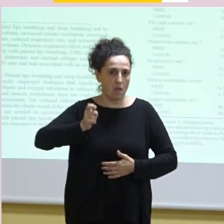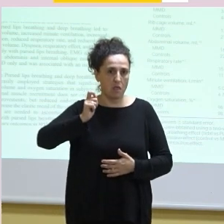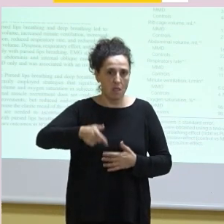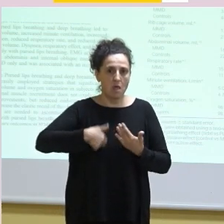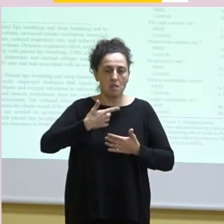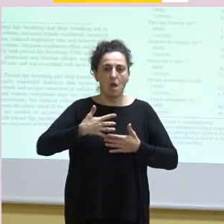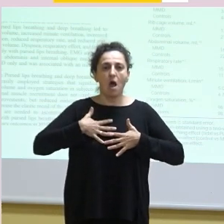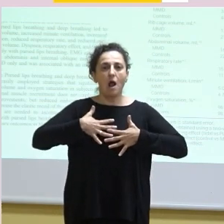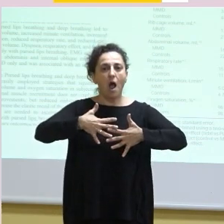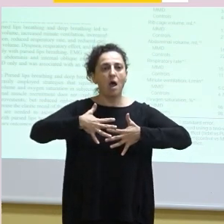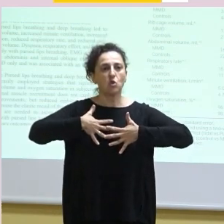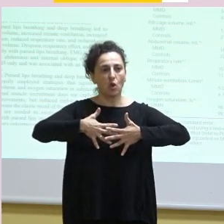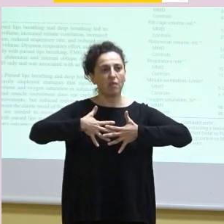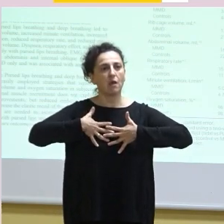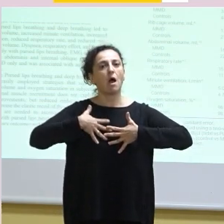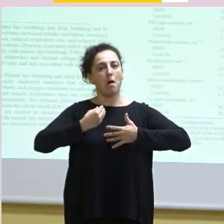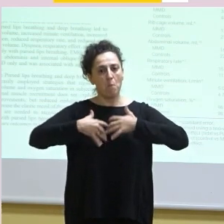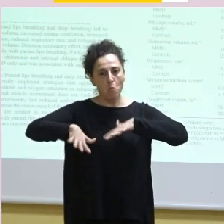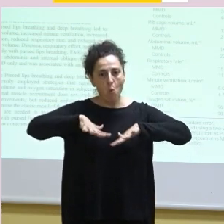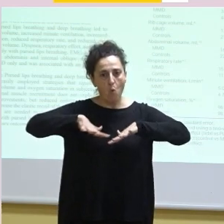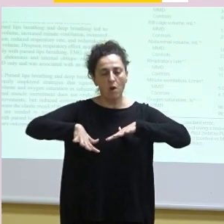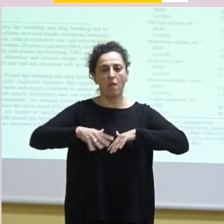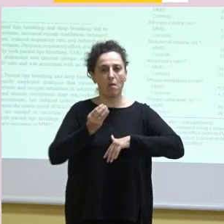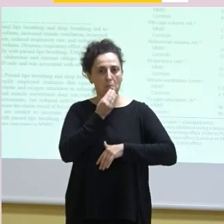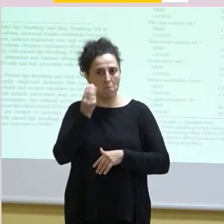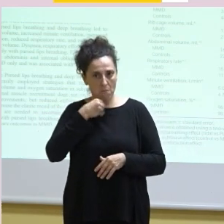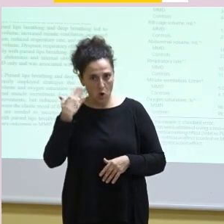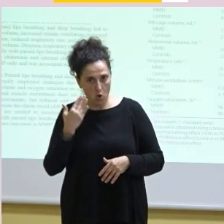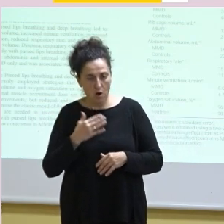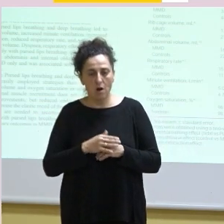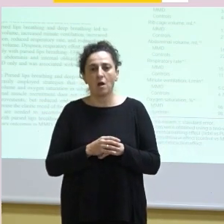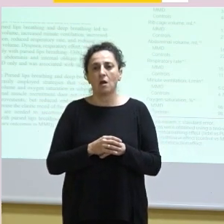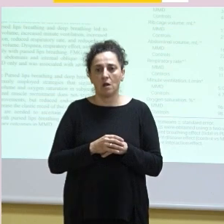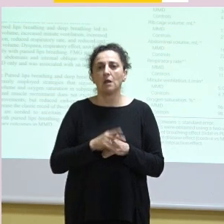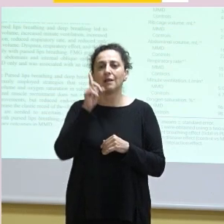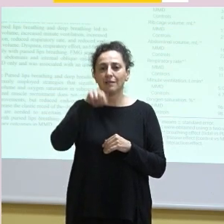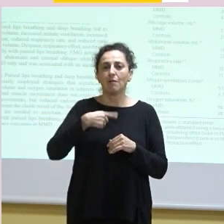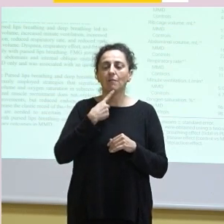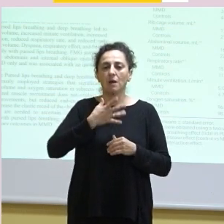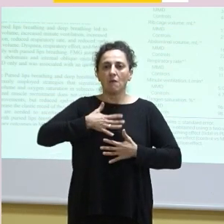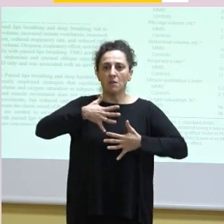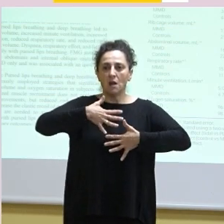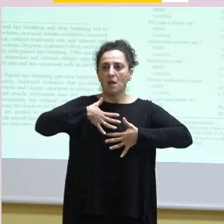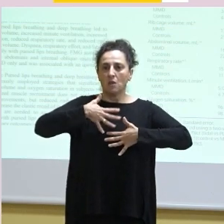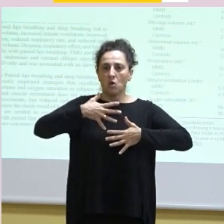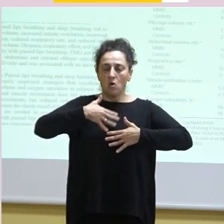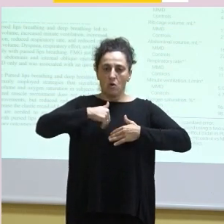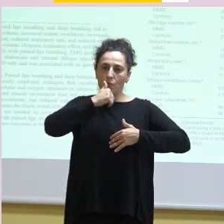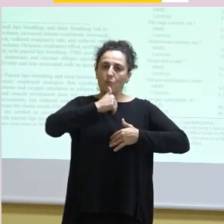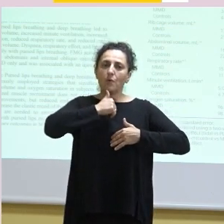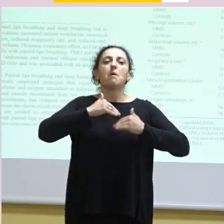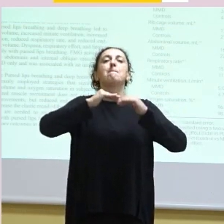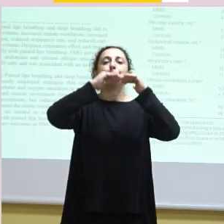de la caja torácica, cosa que me interesa bastante, y disminuye sobre todo la ventilación por minuto. Esa frecuencia respiratoria es